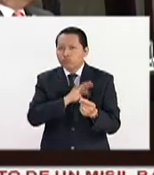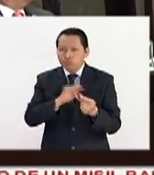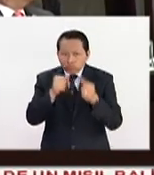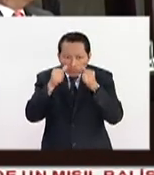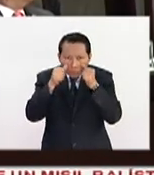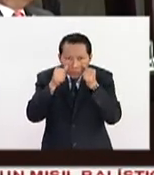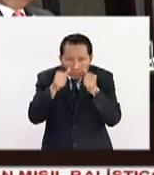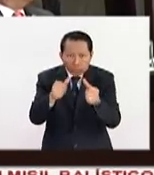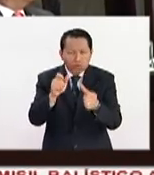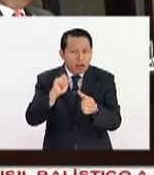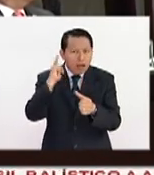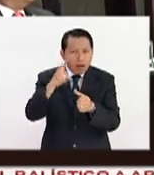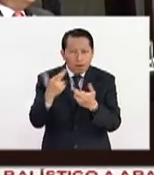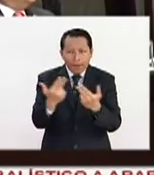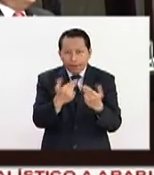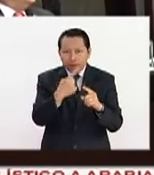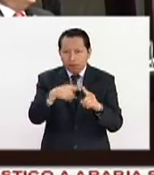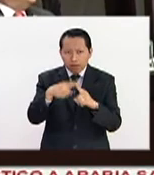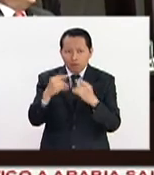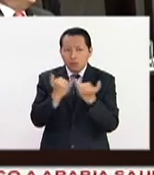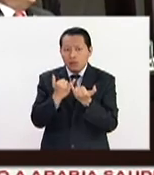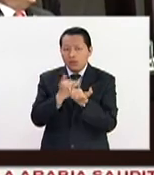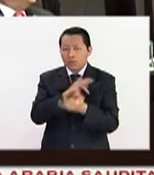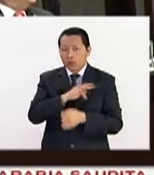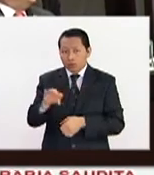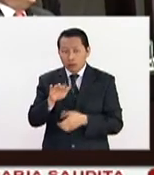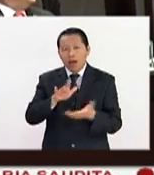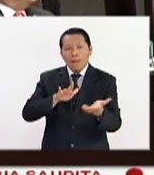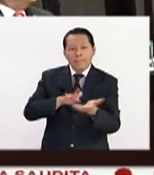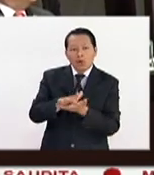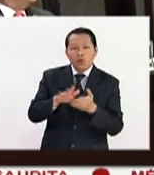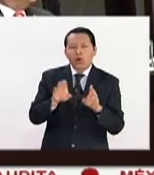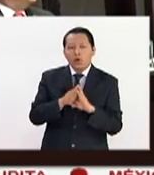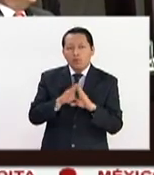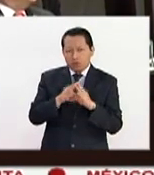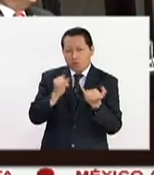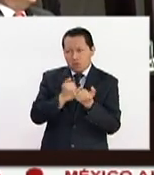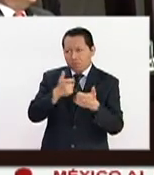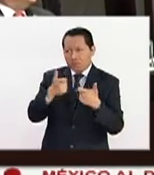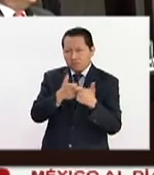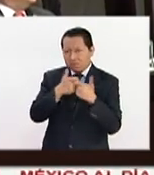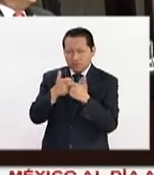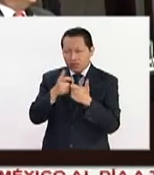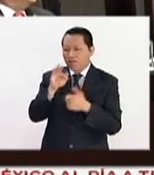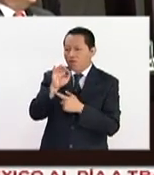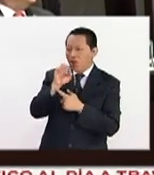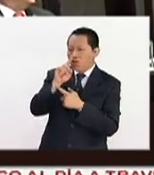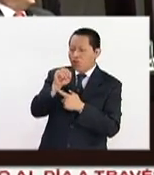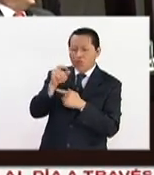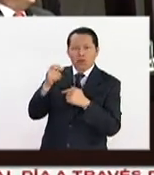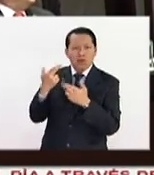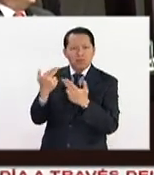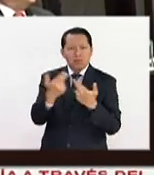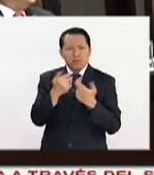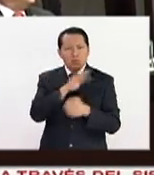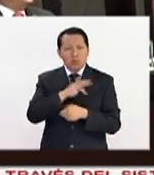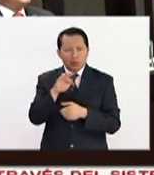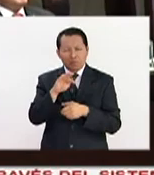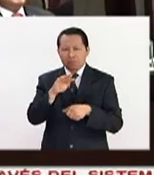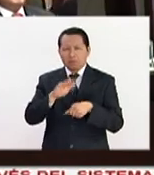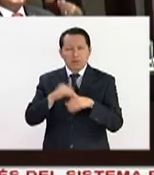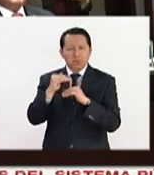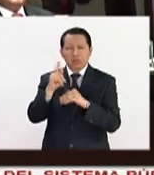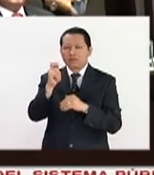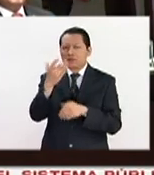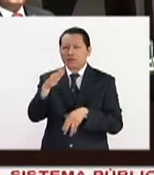desastres naturales y cumplir con la aportación que se requiere para el Fondo de Desastres Naturales, pudiéndose potenciar hasta por un monto mayor